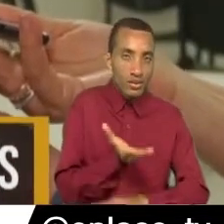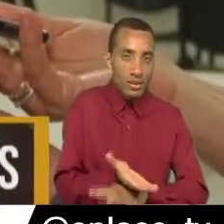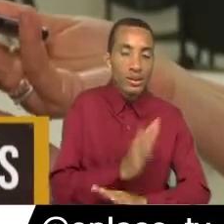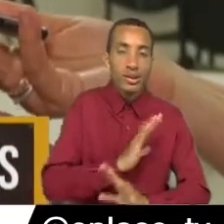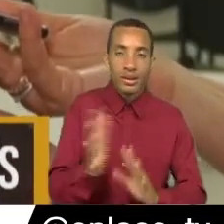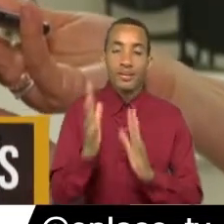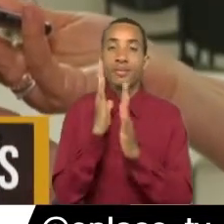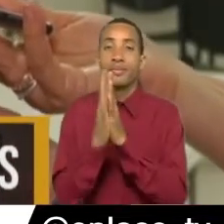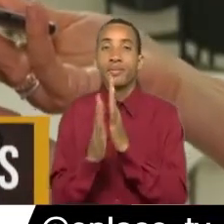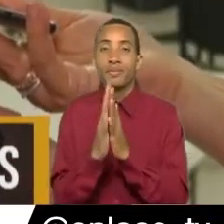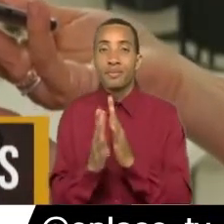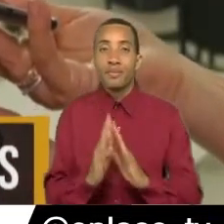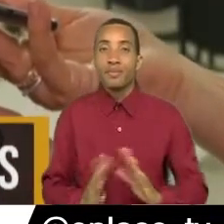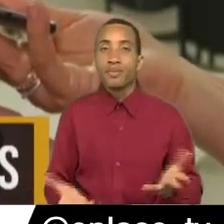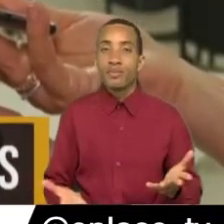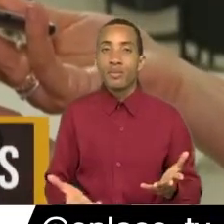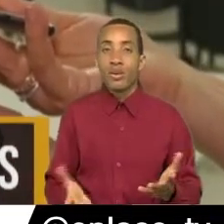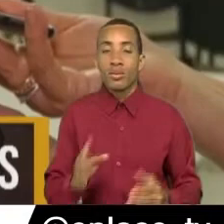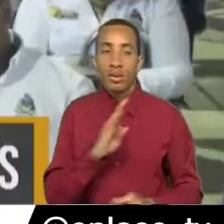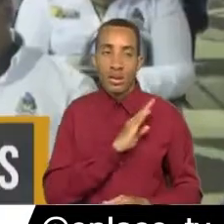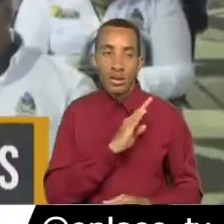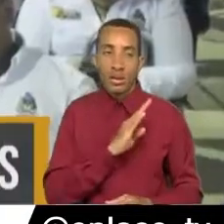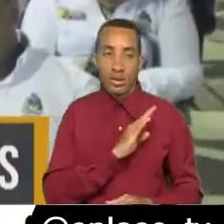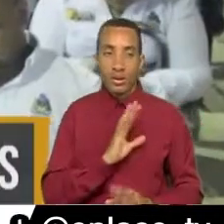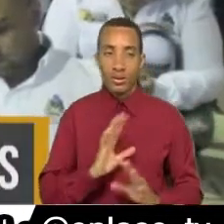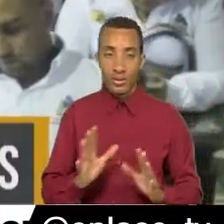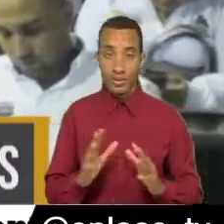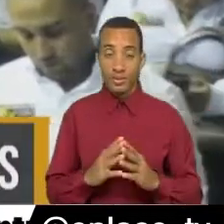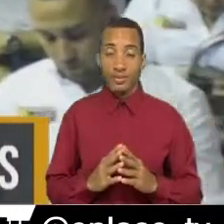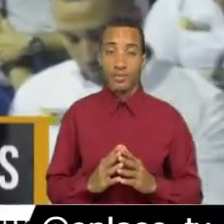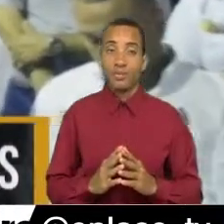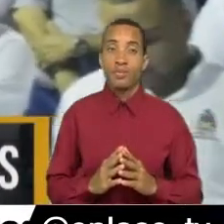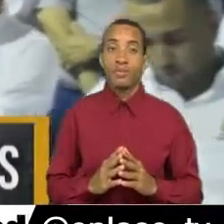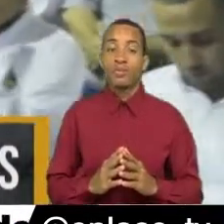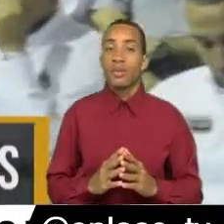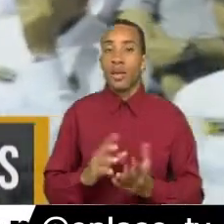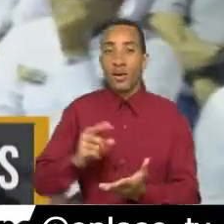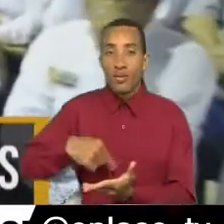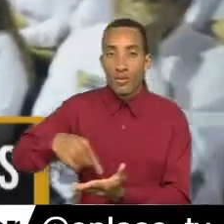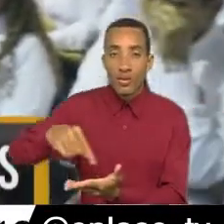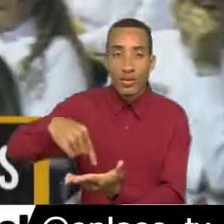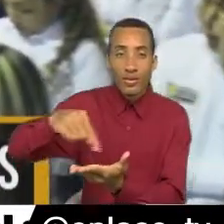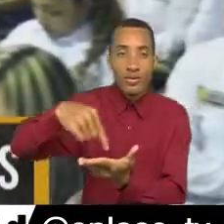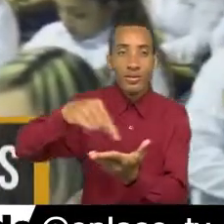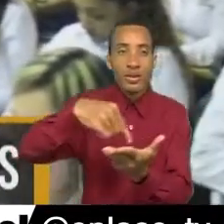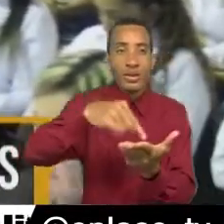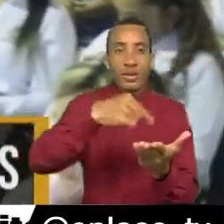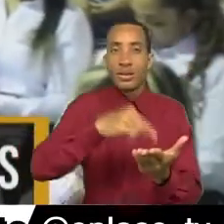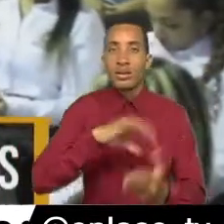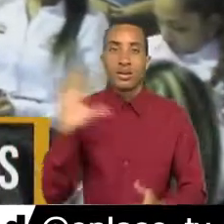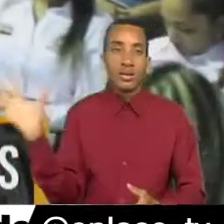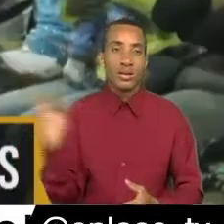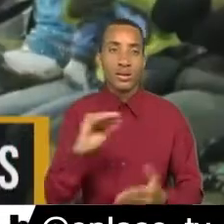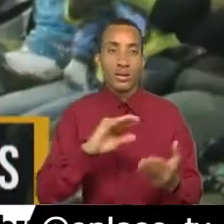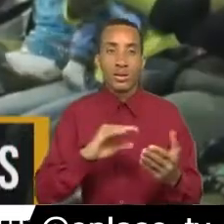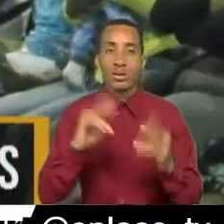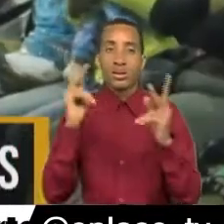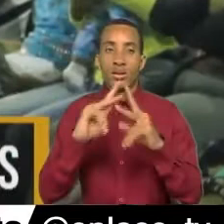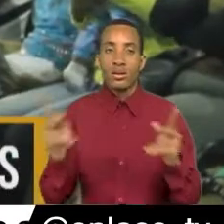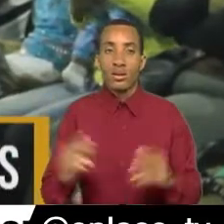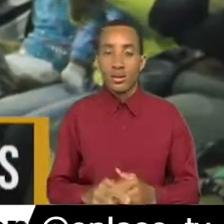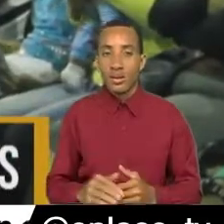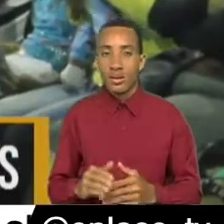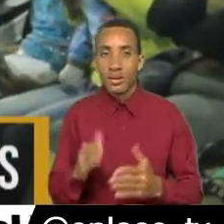realizaron a nivel de lo que es la administración municipal. Sobre la entrega de firmas recolectadas de ciudadanos que se muestran en contra de la construcción de